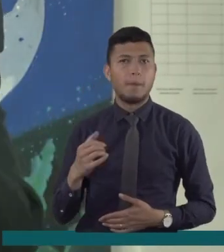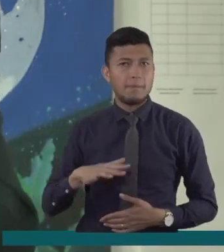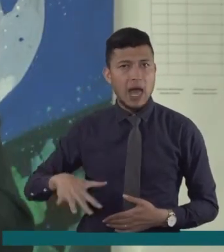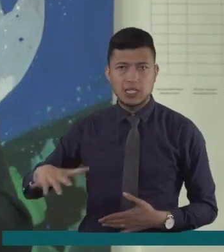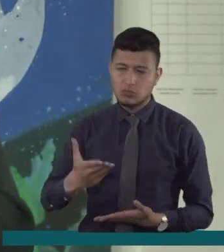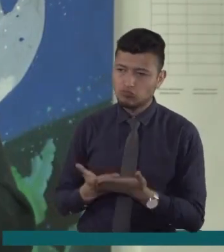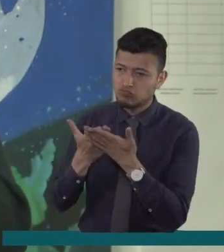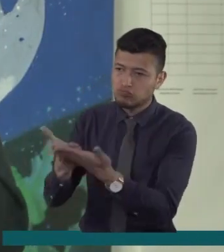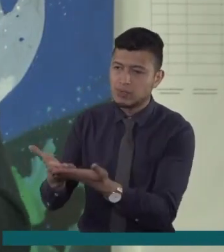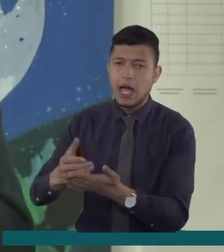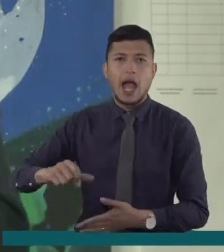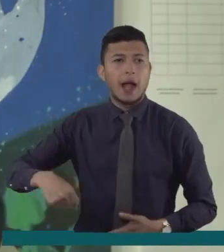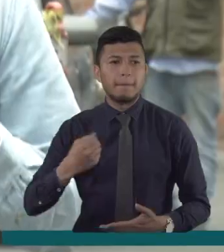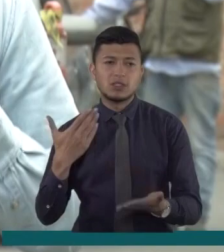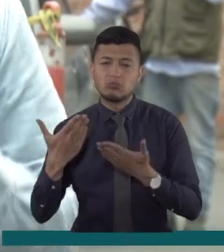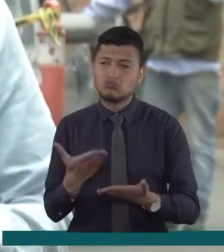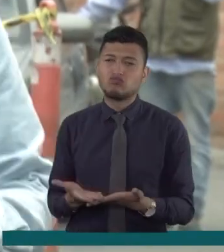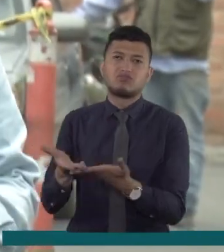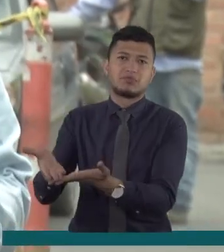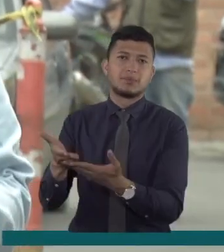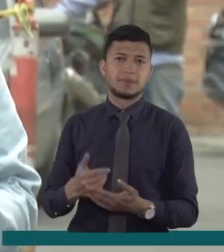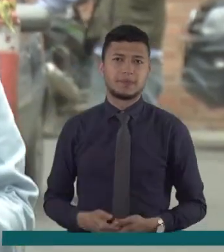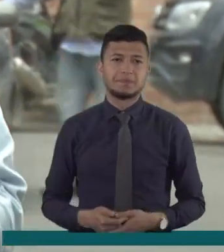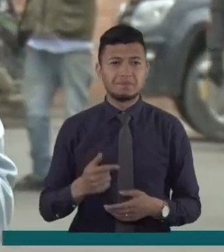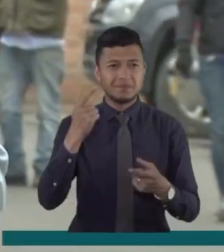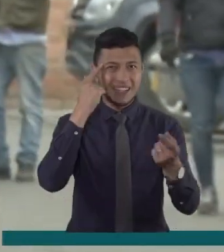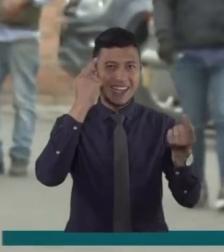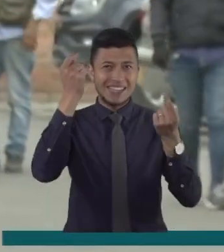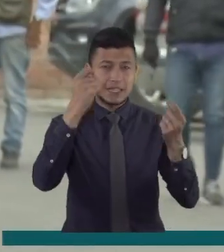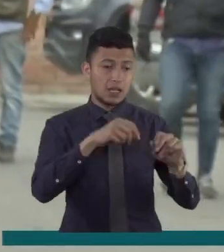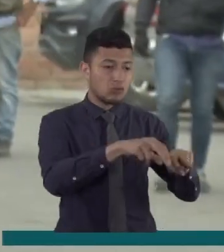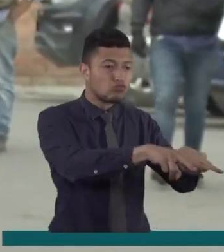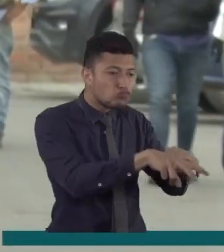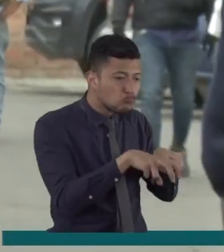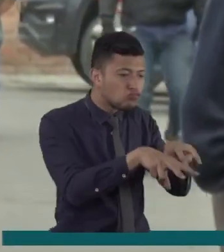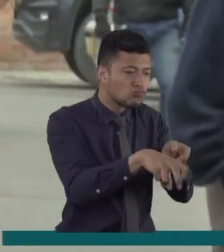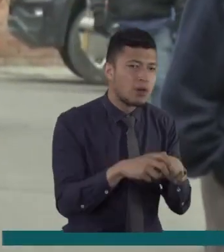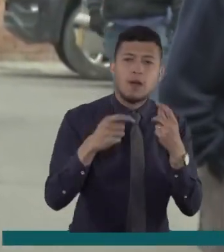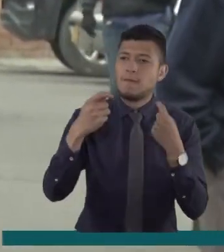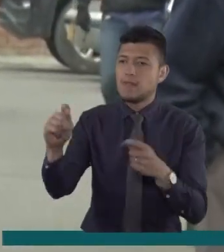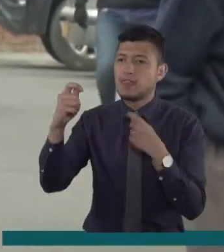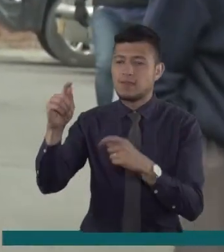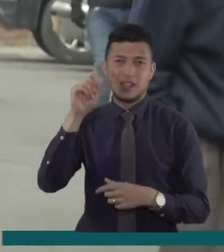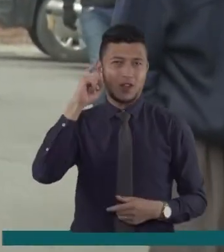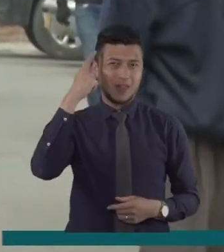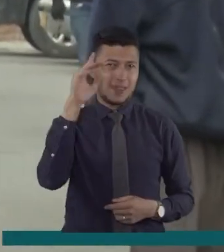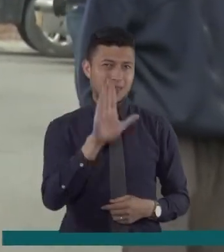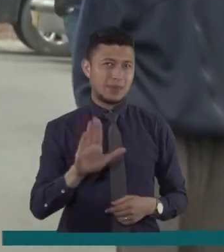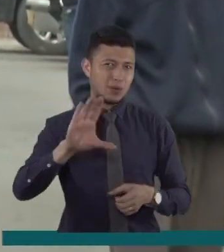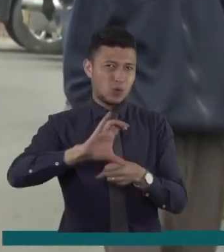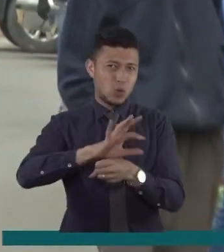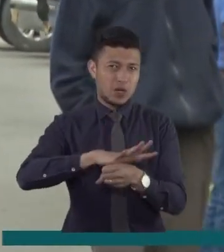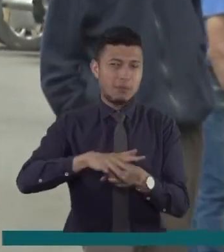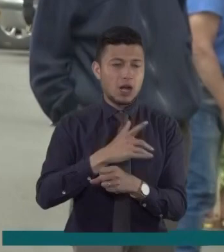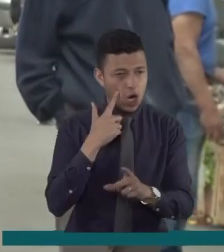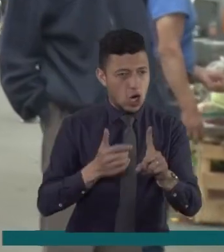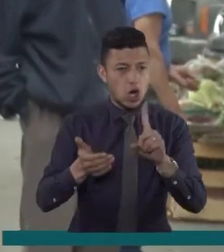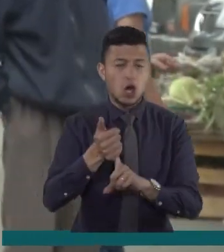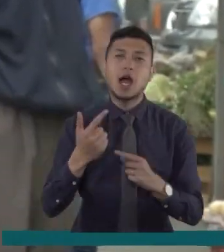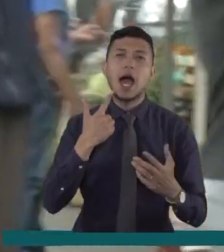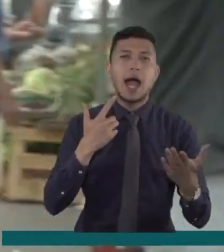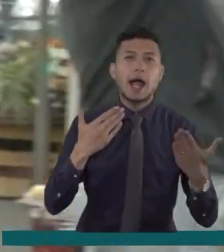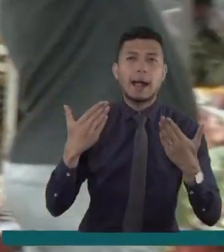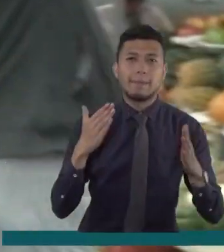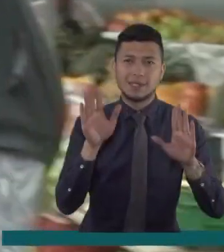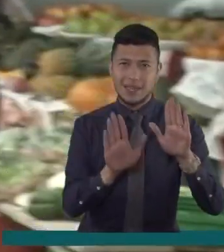de Mercado o a nuestros mercados campesinos con la estrategia quien lo siembras quien lo vende la gobernación de cundinamarca Ha logrado que los